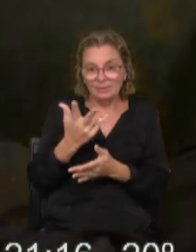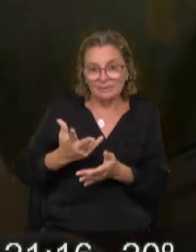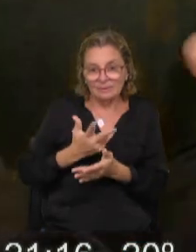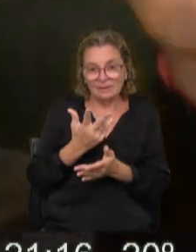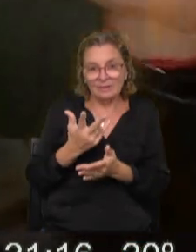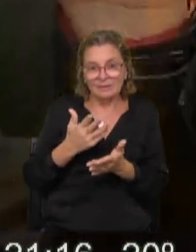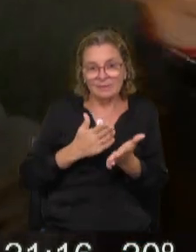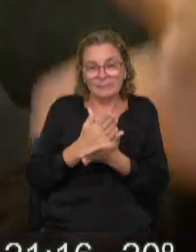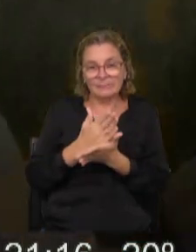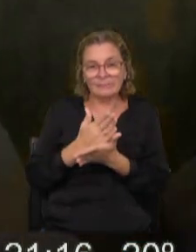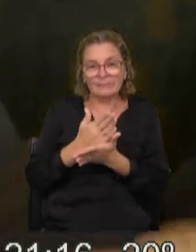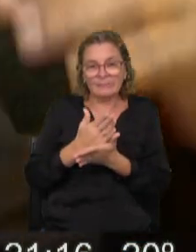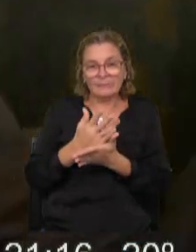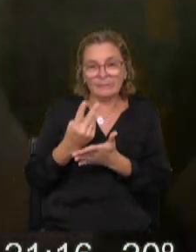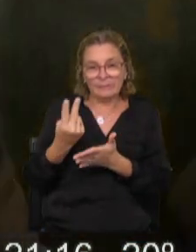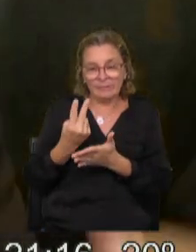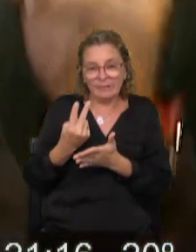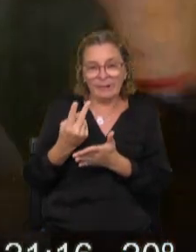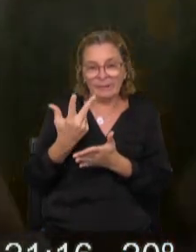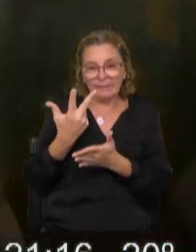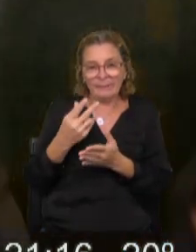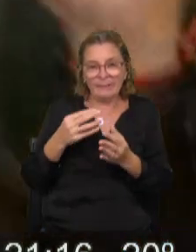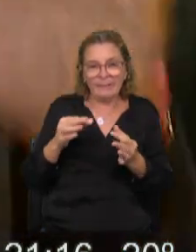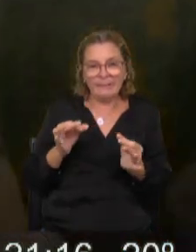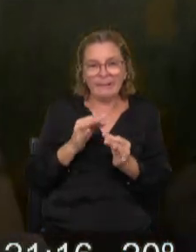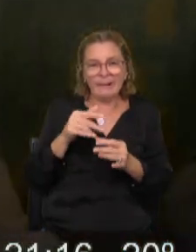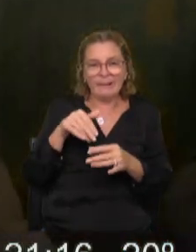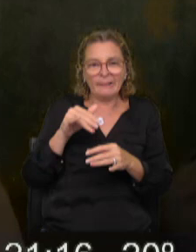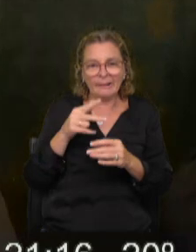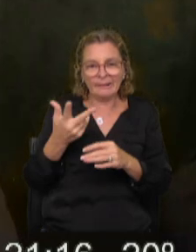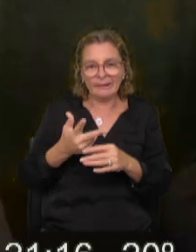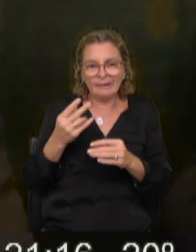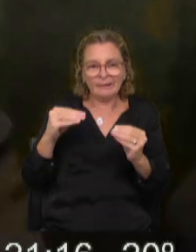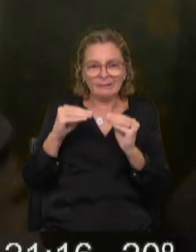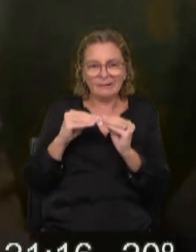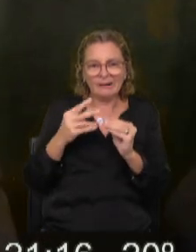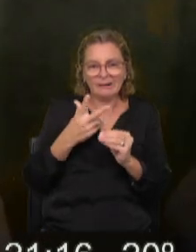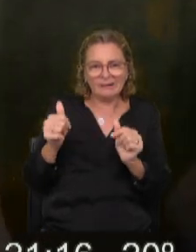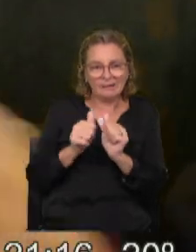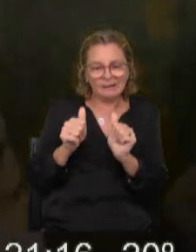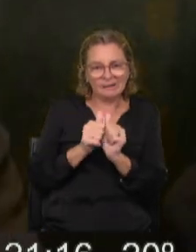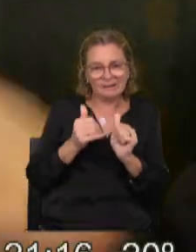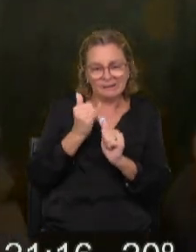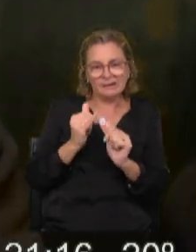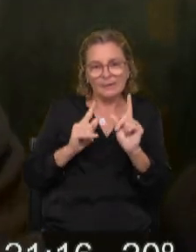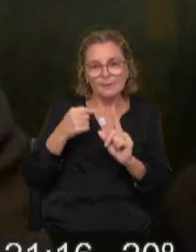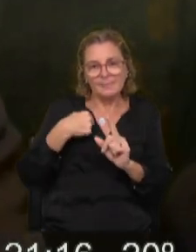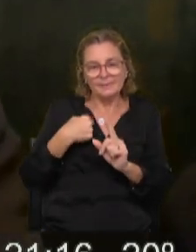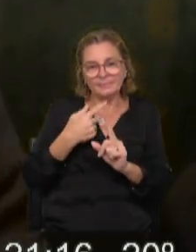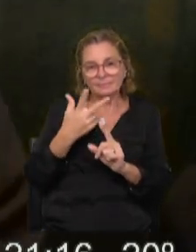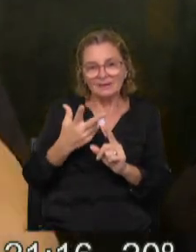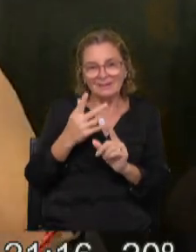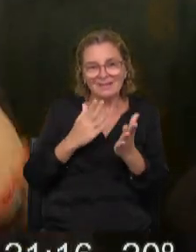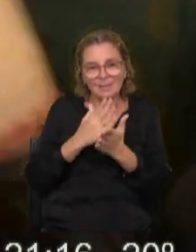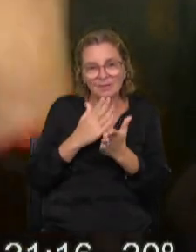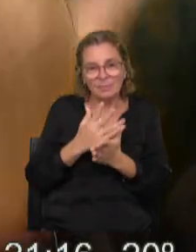escenario, cantamos las canciones del dúo Los Ucará a tres voces, canciones de Pindingo también a tres voces, algunas canciones mías también. O sea,